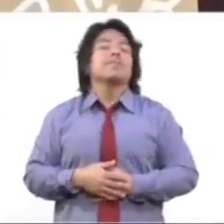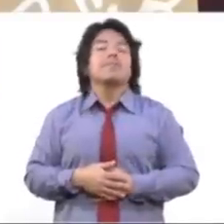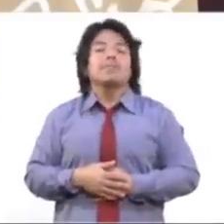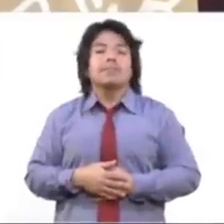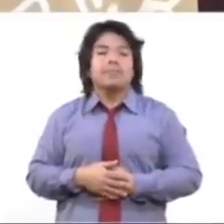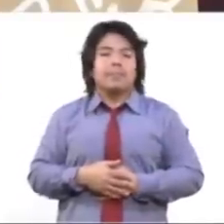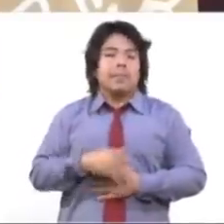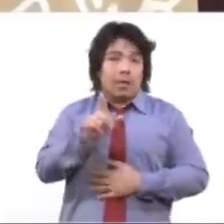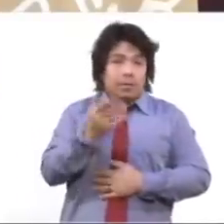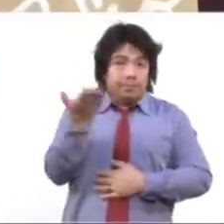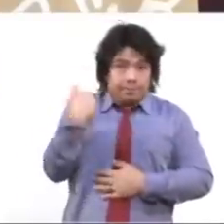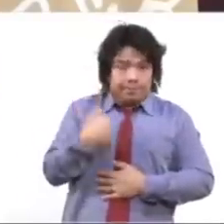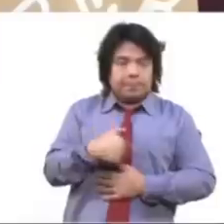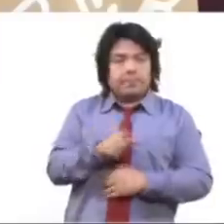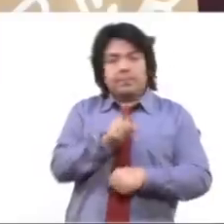El día